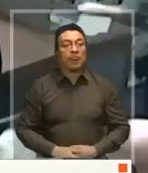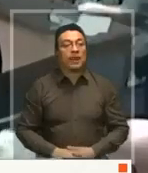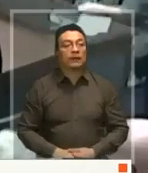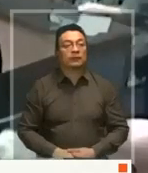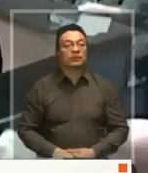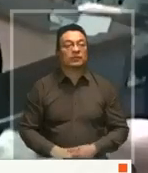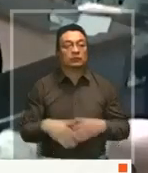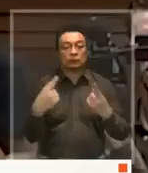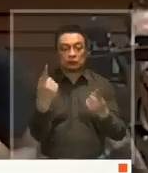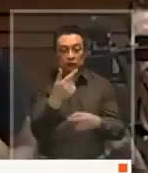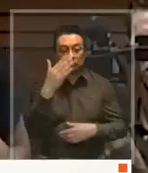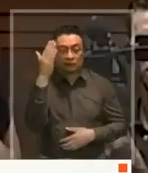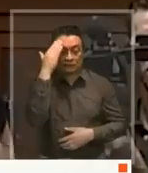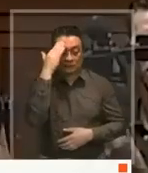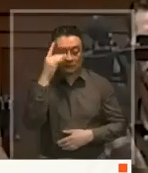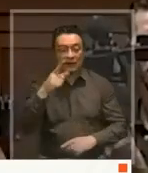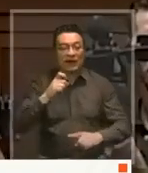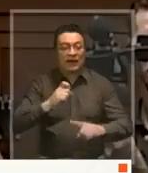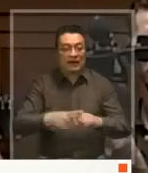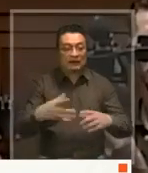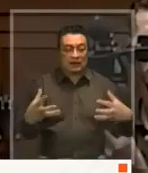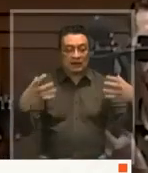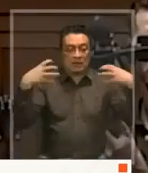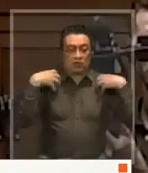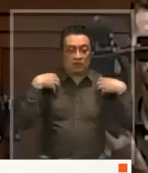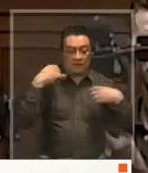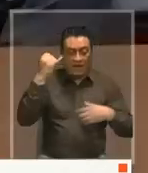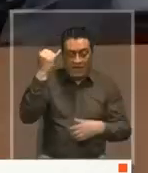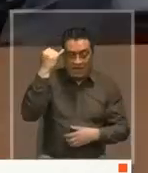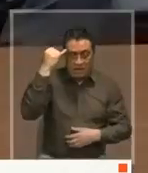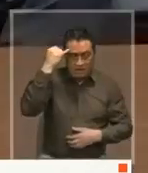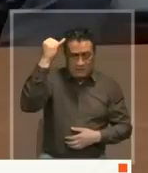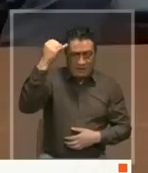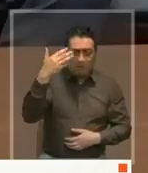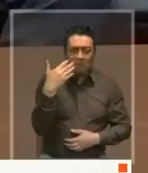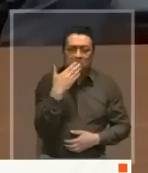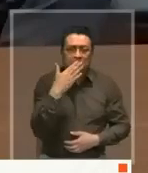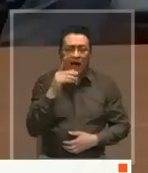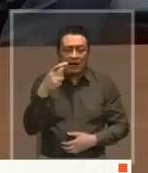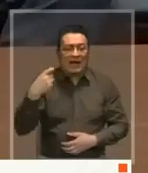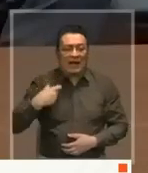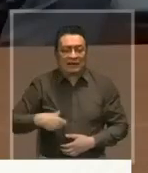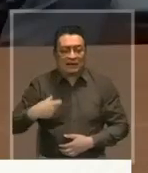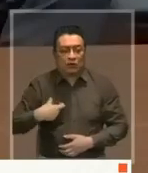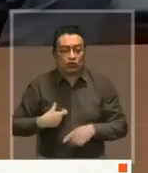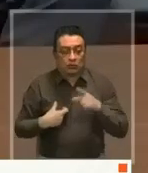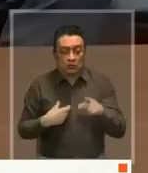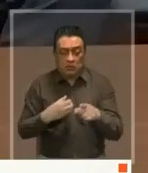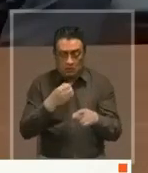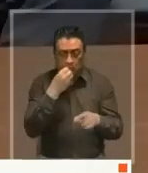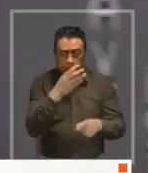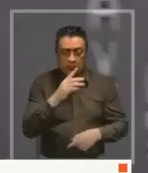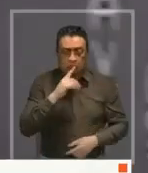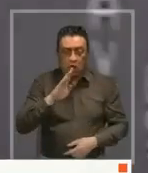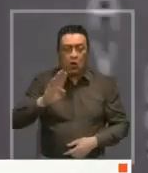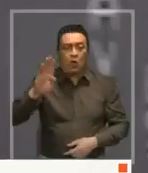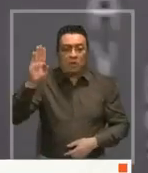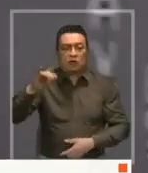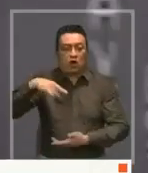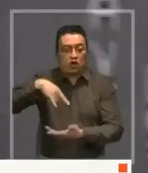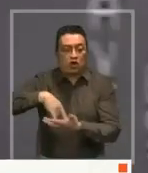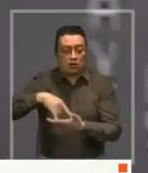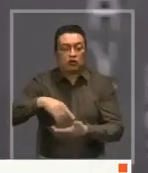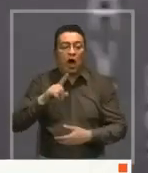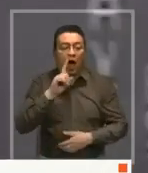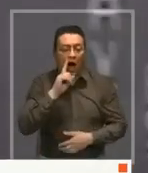Aún es recordado el testimonio del ex responsable de la inteligencia de los Estados Unidos David grash quien declaró bajo juramento ante el congreso que